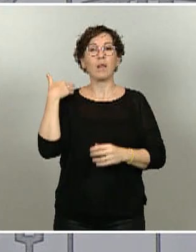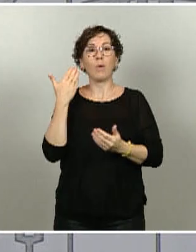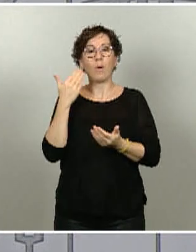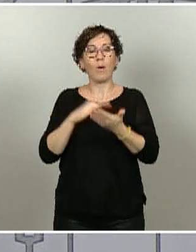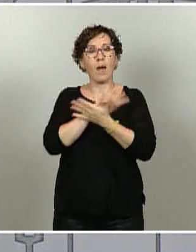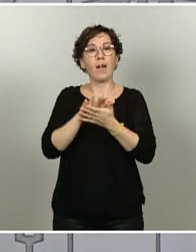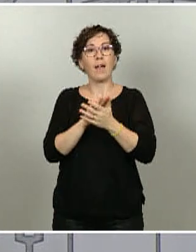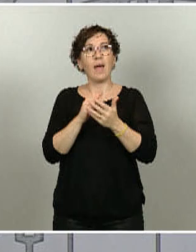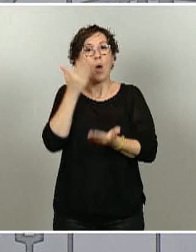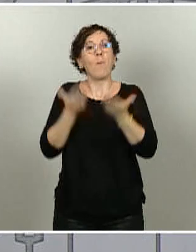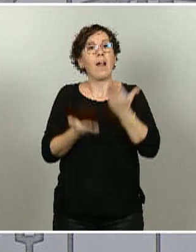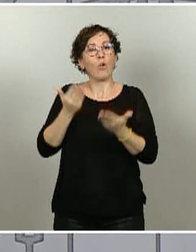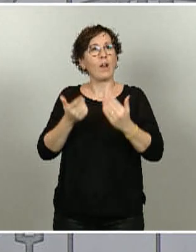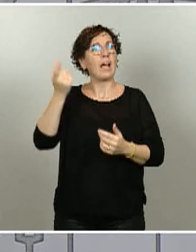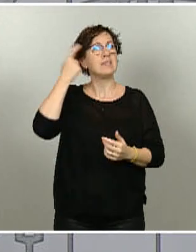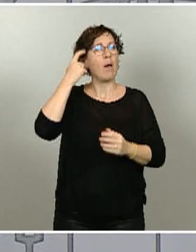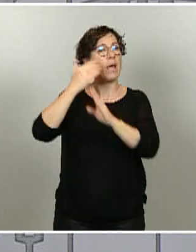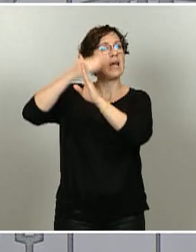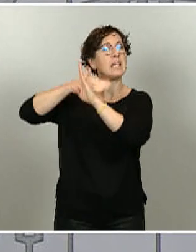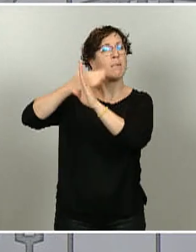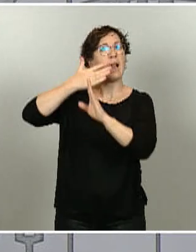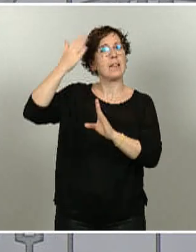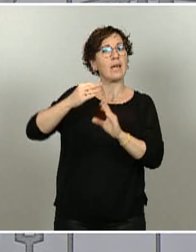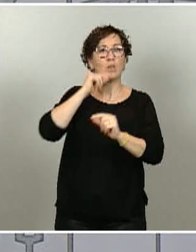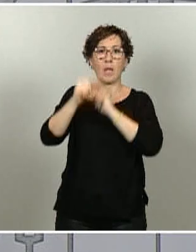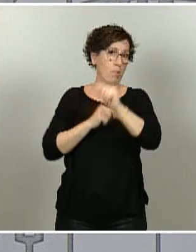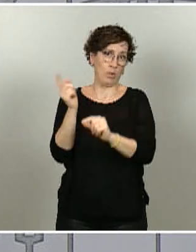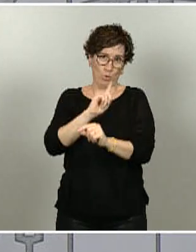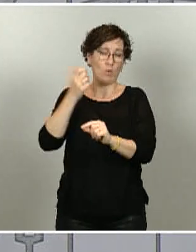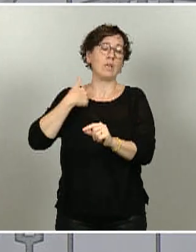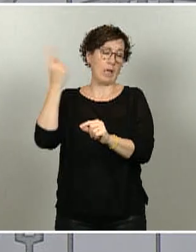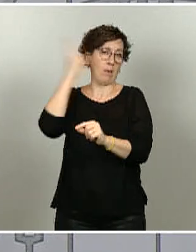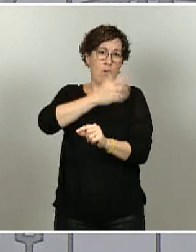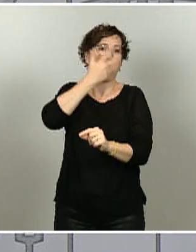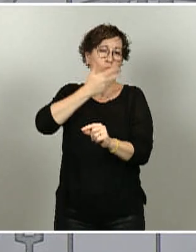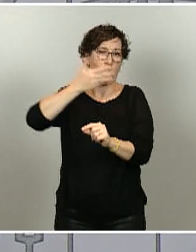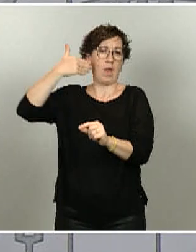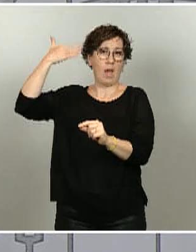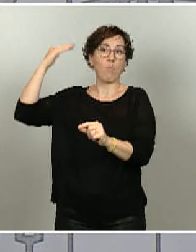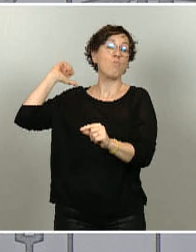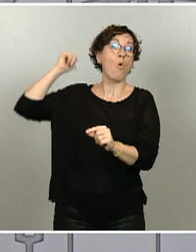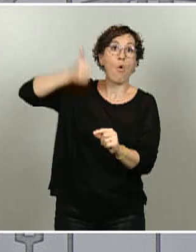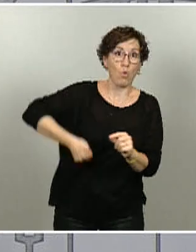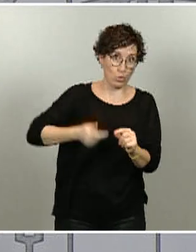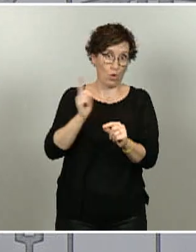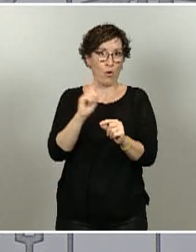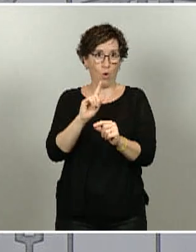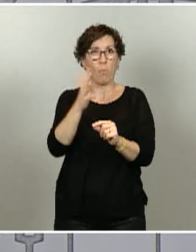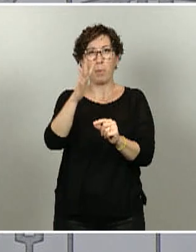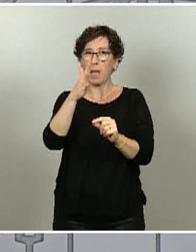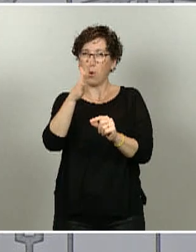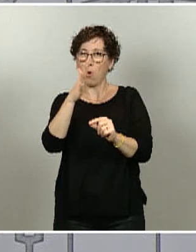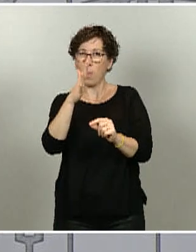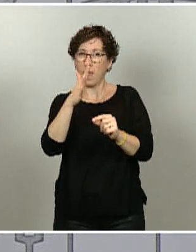lo conocíamos, llevábamos estudiando este virus, es verdad que no demasiado tiempo, pero sí desde finales de diciembre y